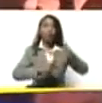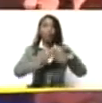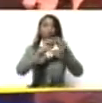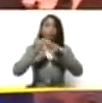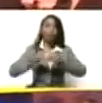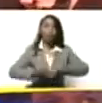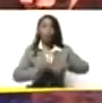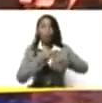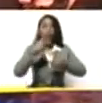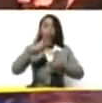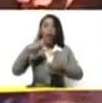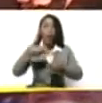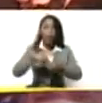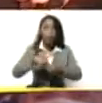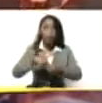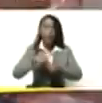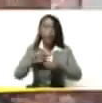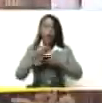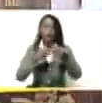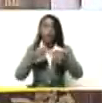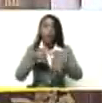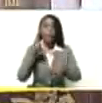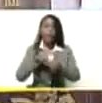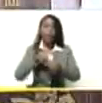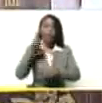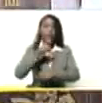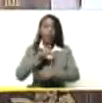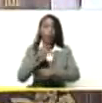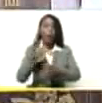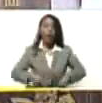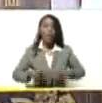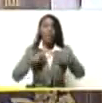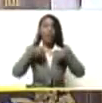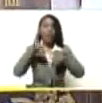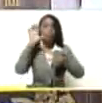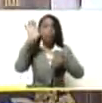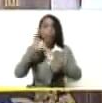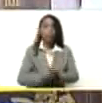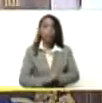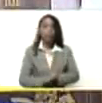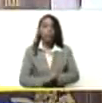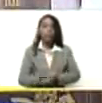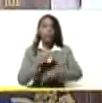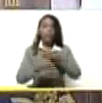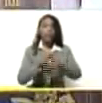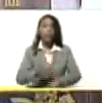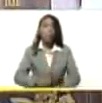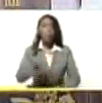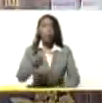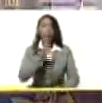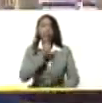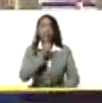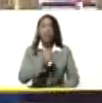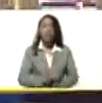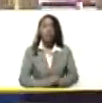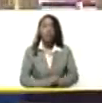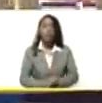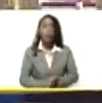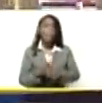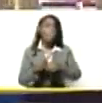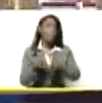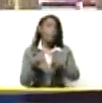combustibles derivados del petróleo necesarios para la vida del país hicieron lo más difícil pero